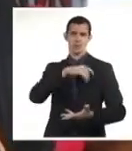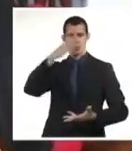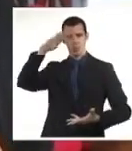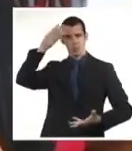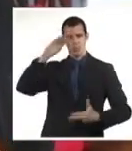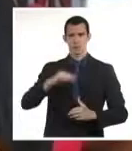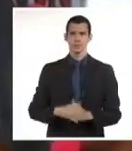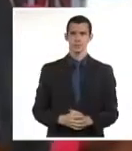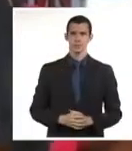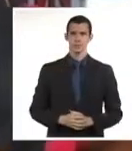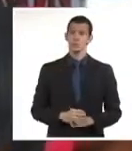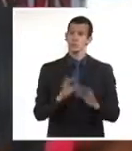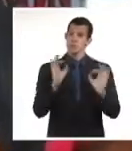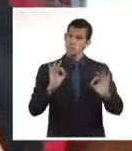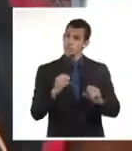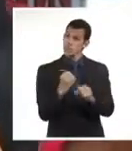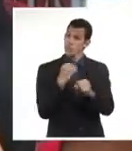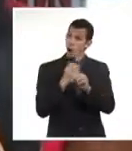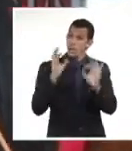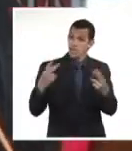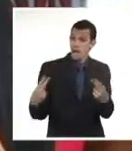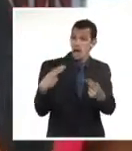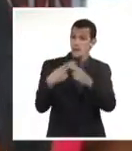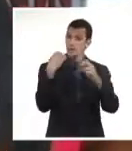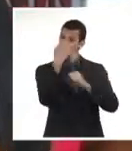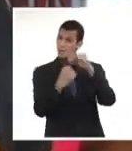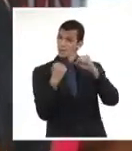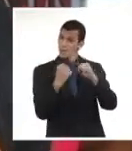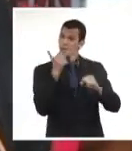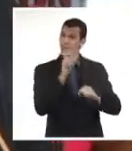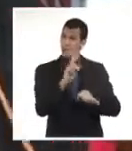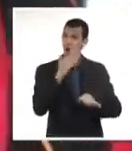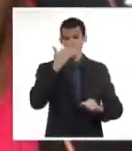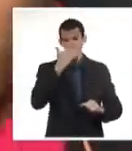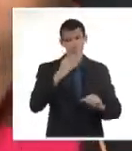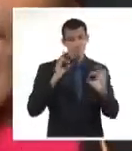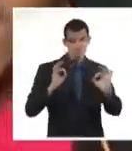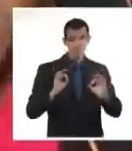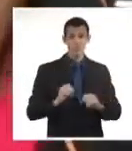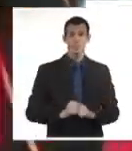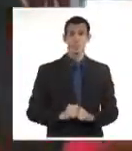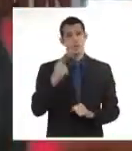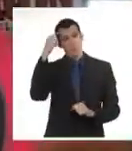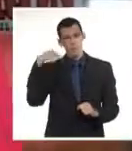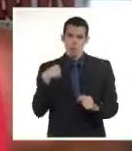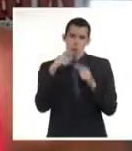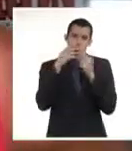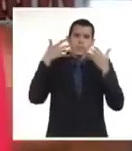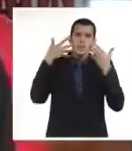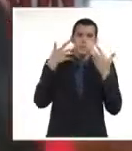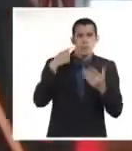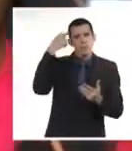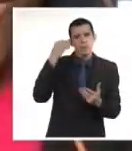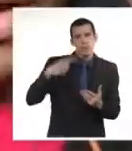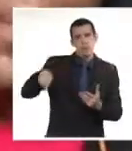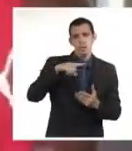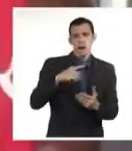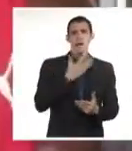es una final del mundo estoy muy contento pienso que ustedes también lo estén y siguen esperando cosas